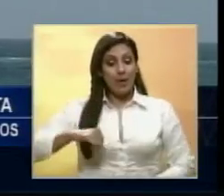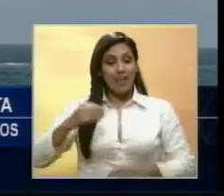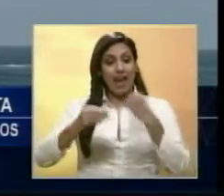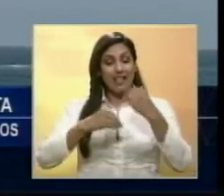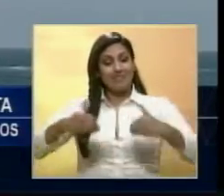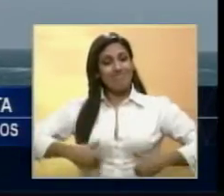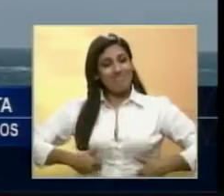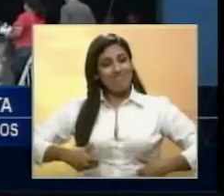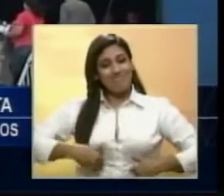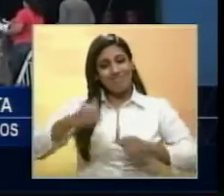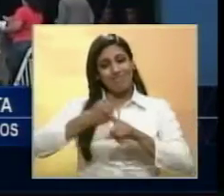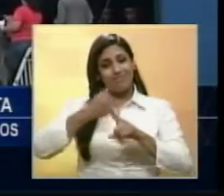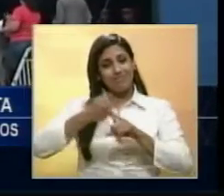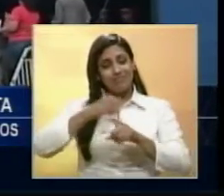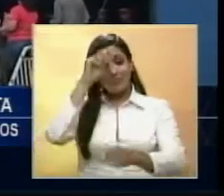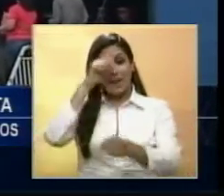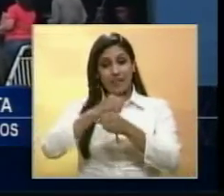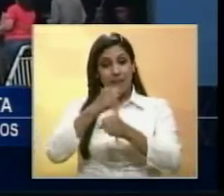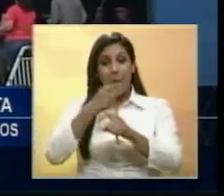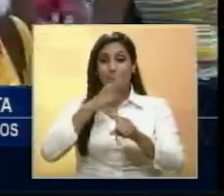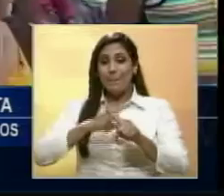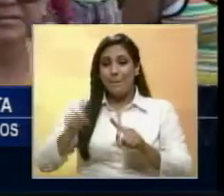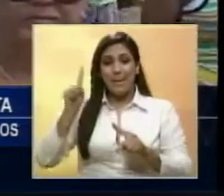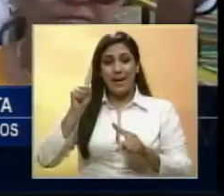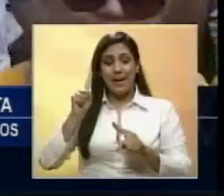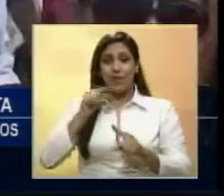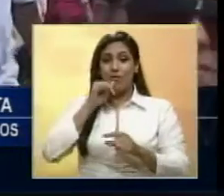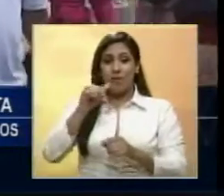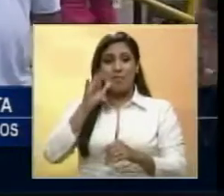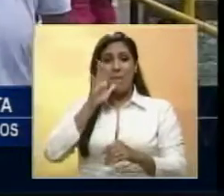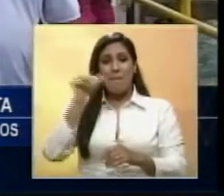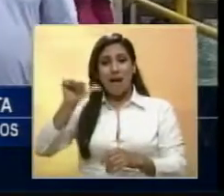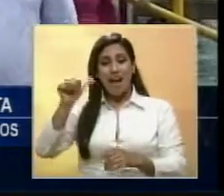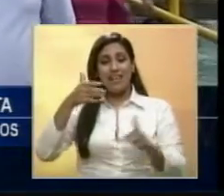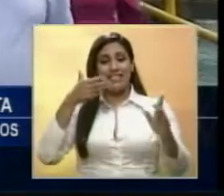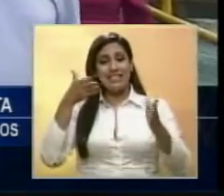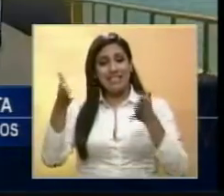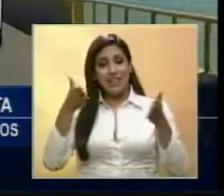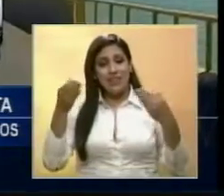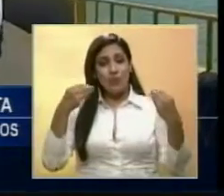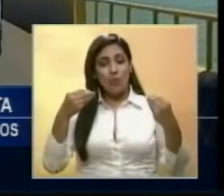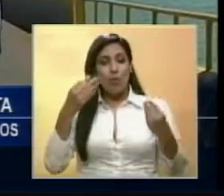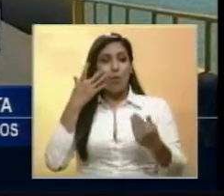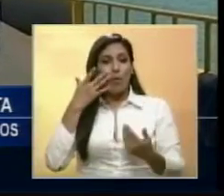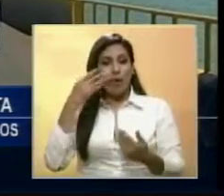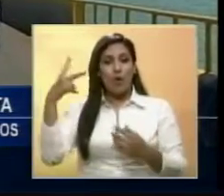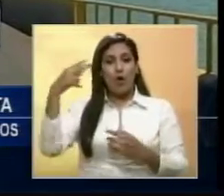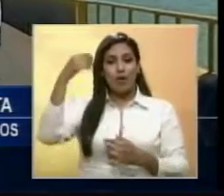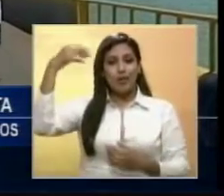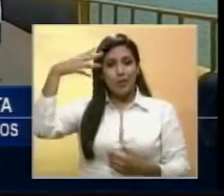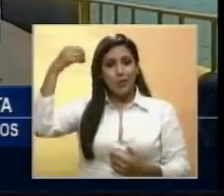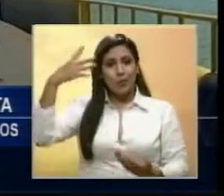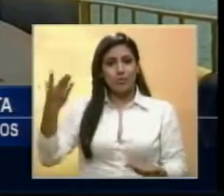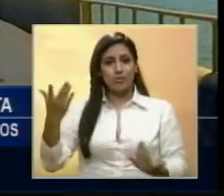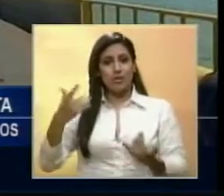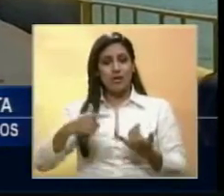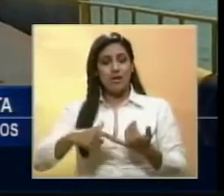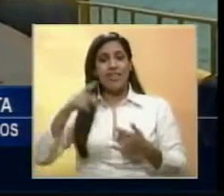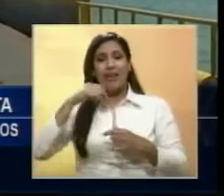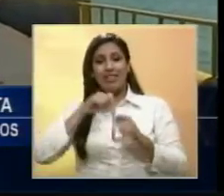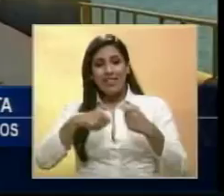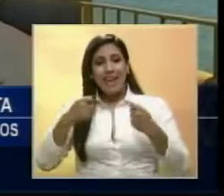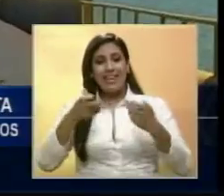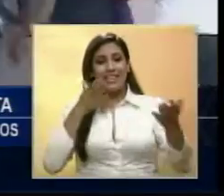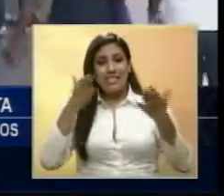realizó esfuerzos para mantenerse operativos, pero reportaron inconvenientes en los servicios públicos como cortes eléctricos no programados y fallas